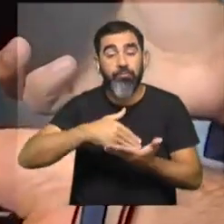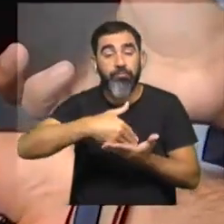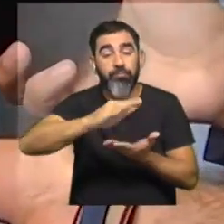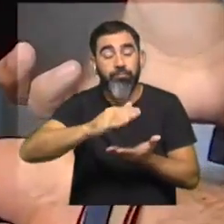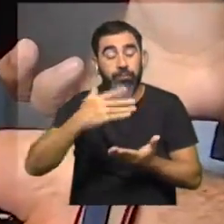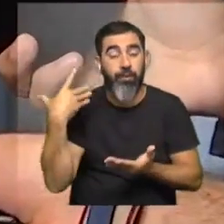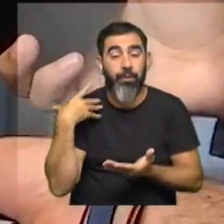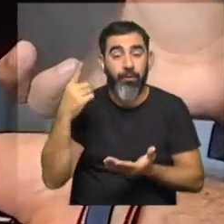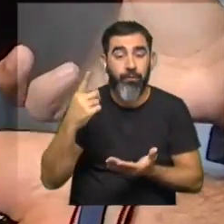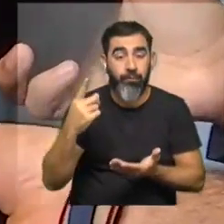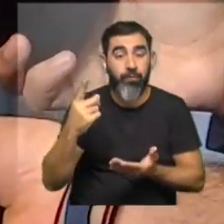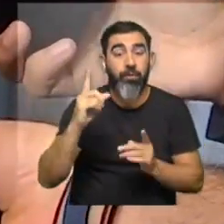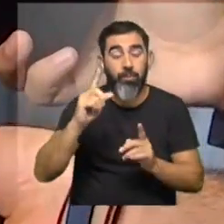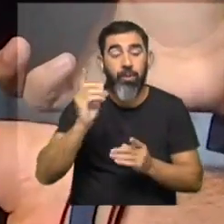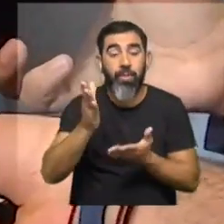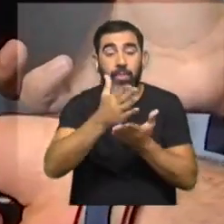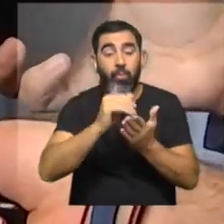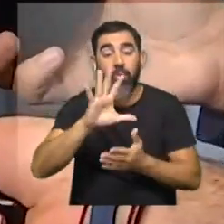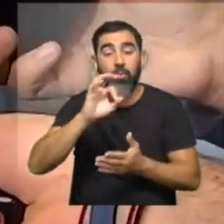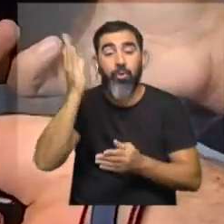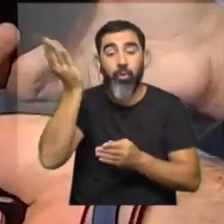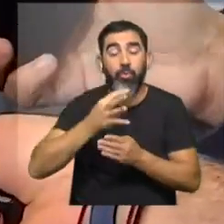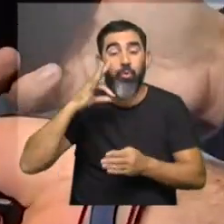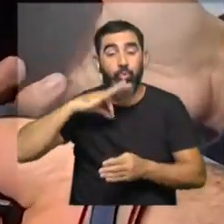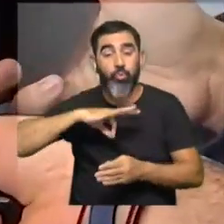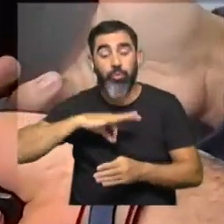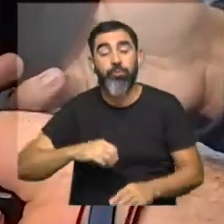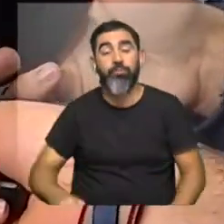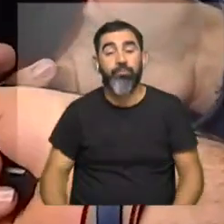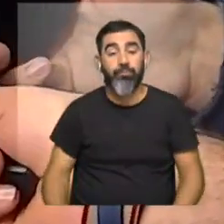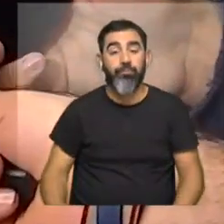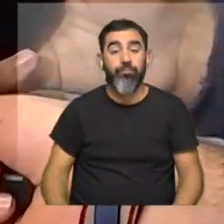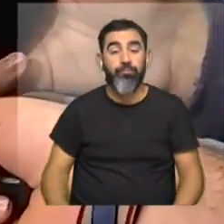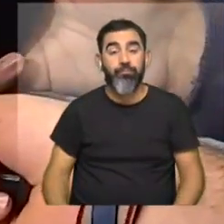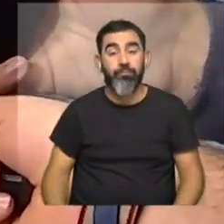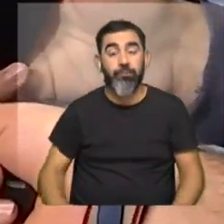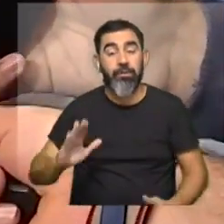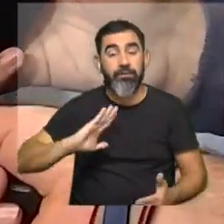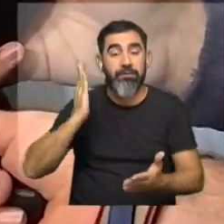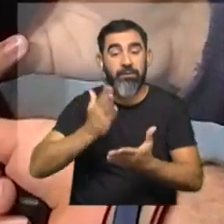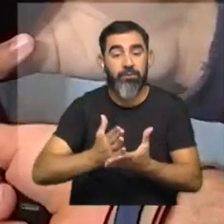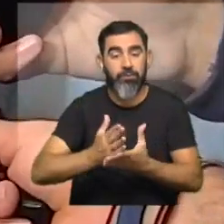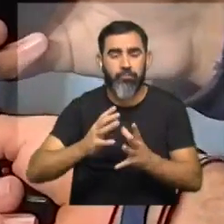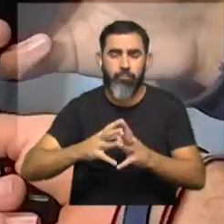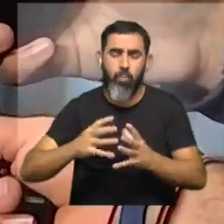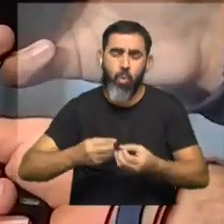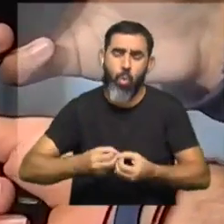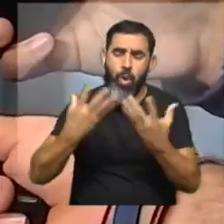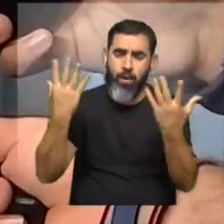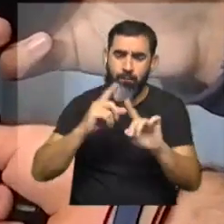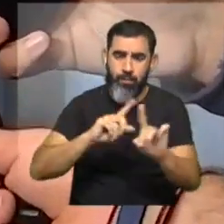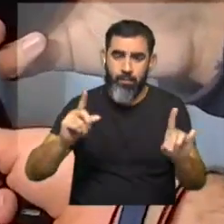del cargo con la retención del 50% de los saberes. Y por lo tanto allí hay una sanción que es extremadamente dura y